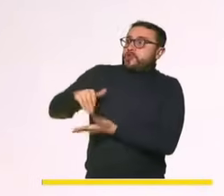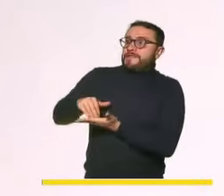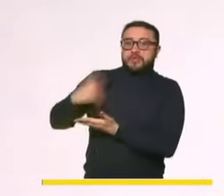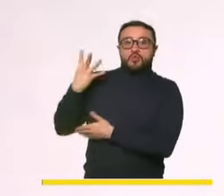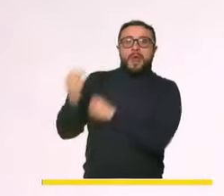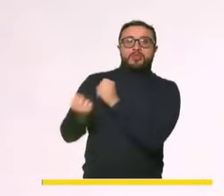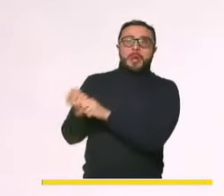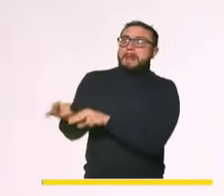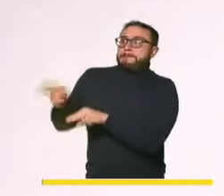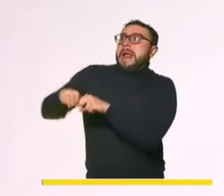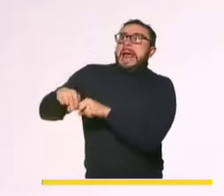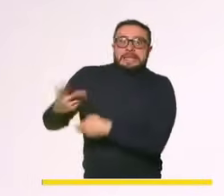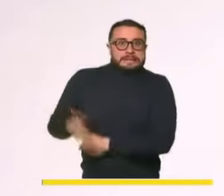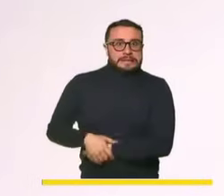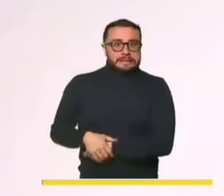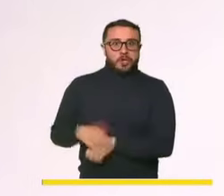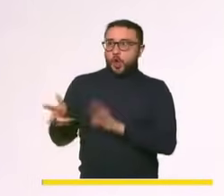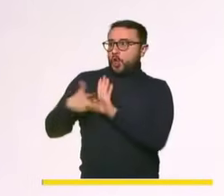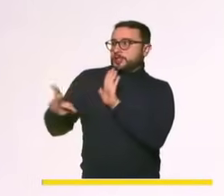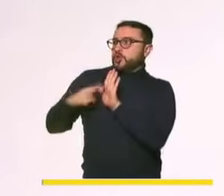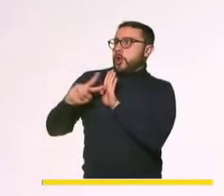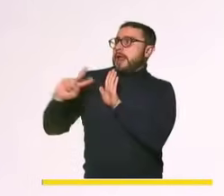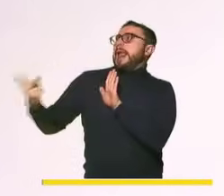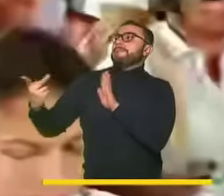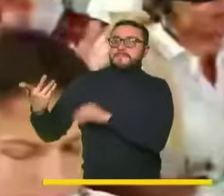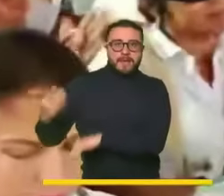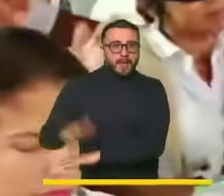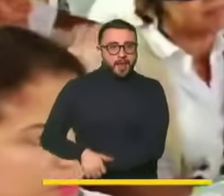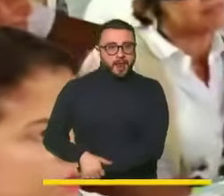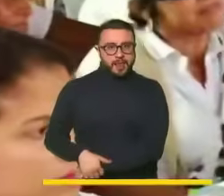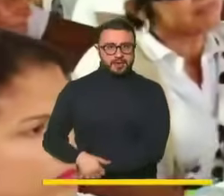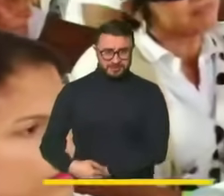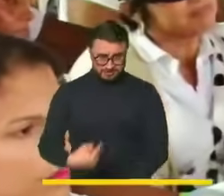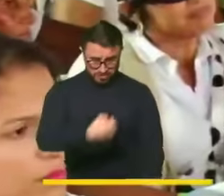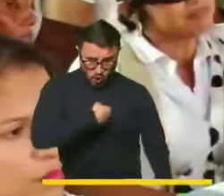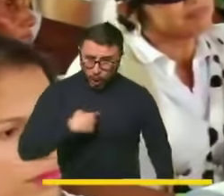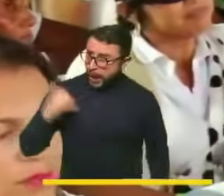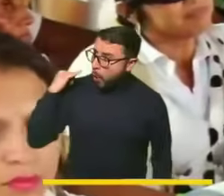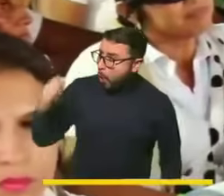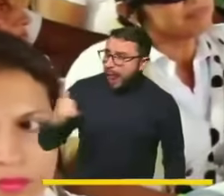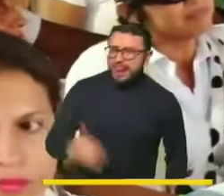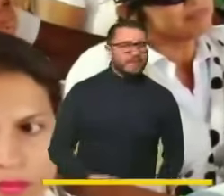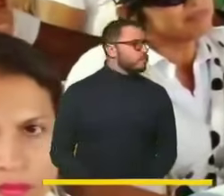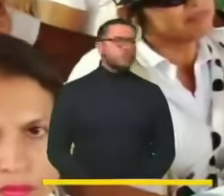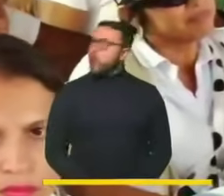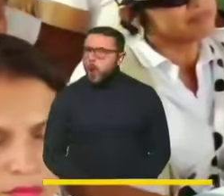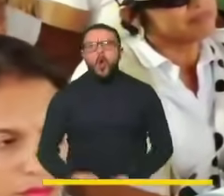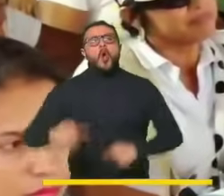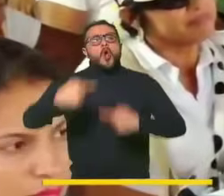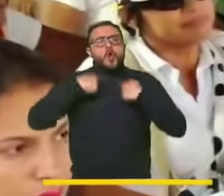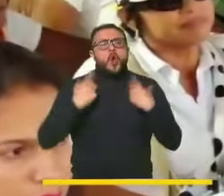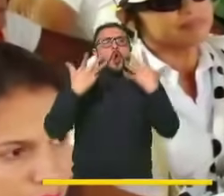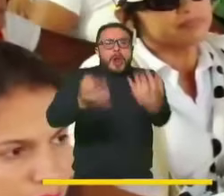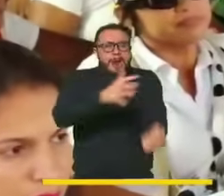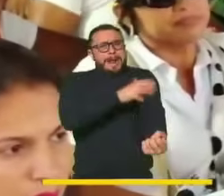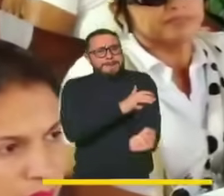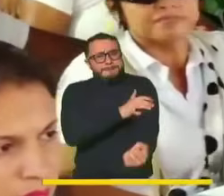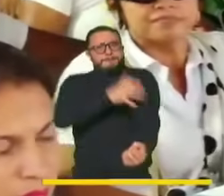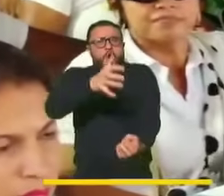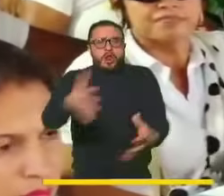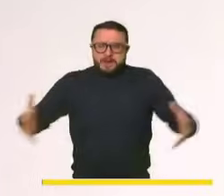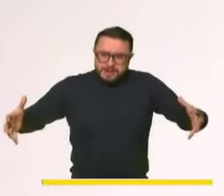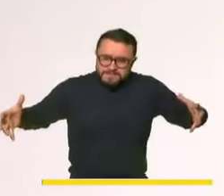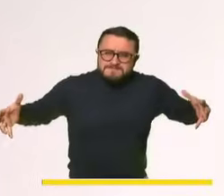ello. Aquí yo estoy hablando de un poder constituyente.